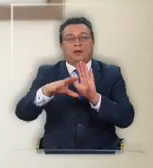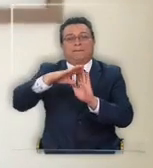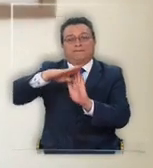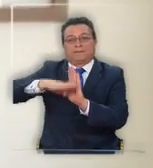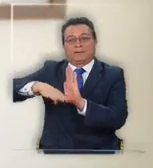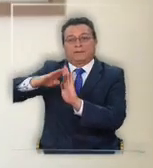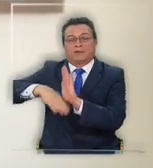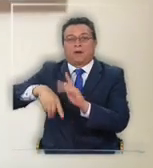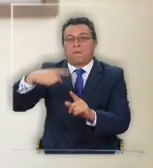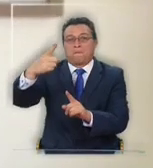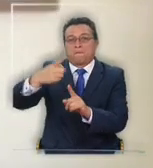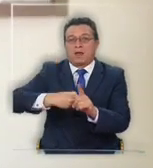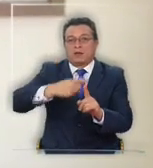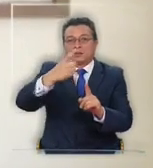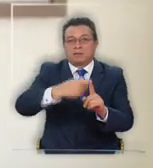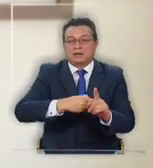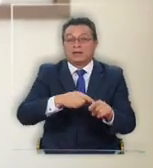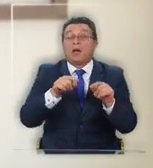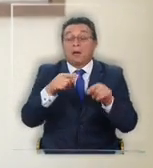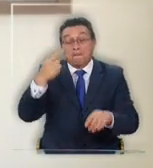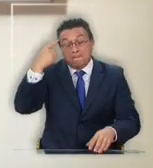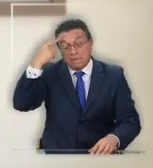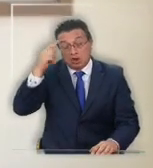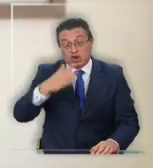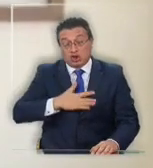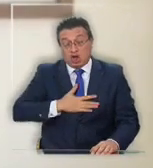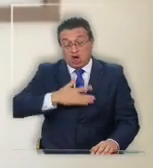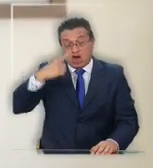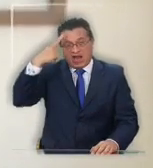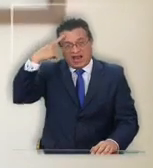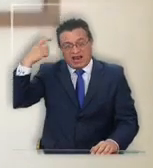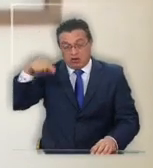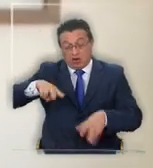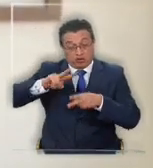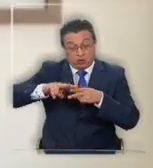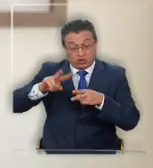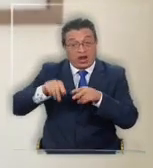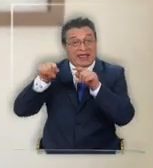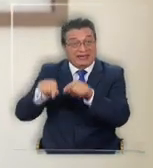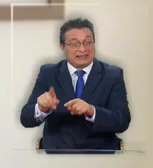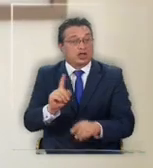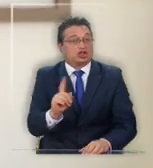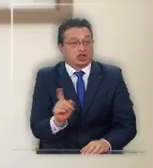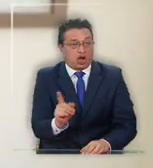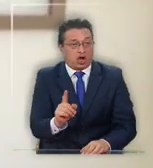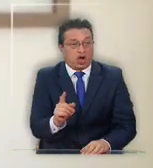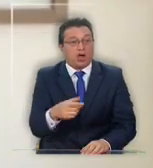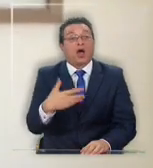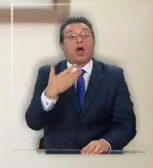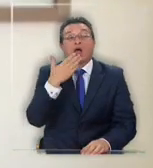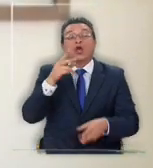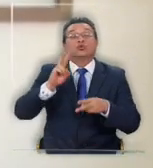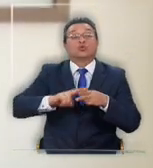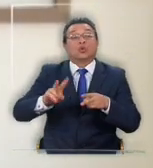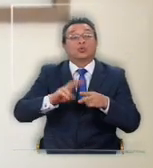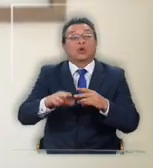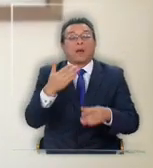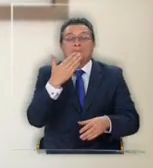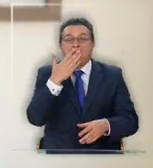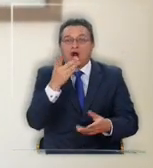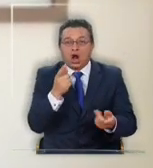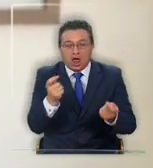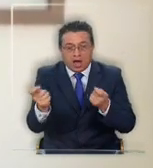mensualidades creo sin embargo que la solución no va por ahí la solución va una mayor coordinación